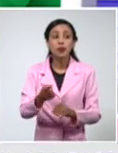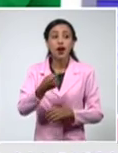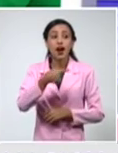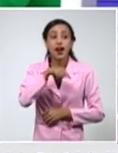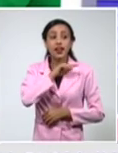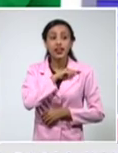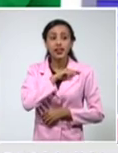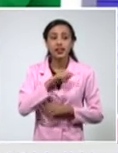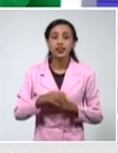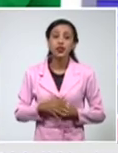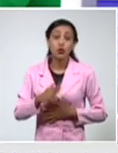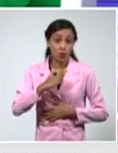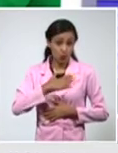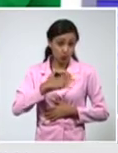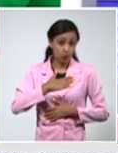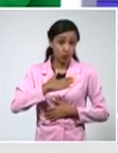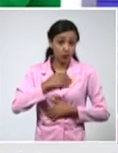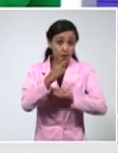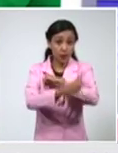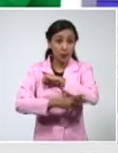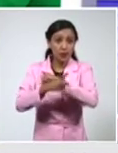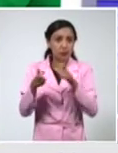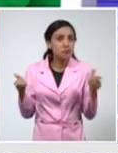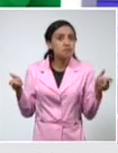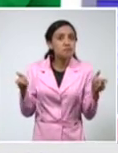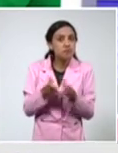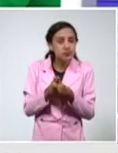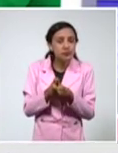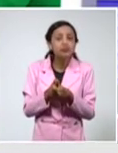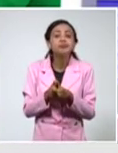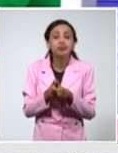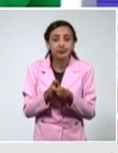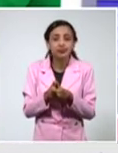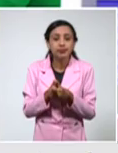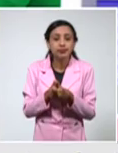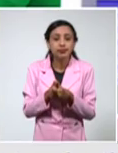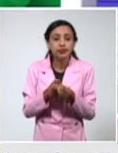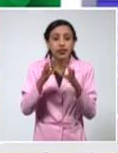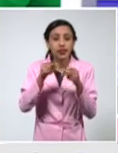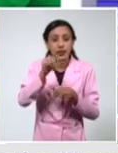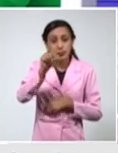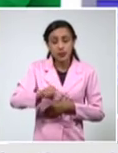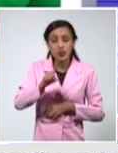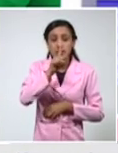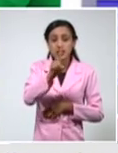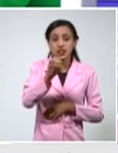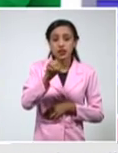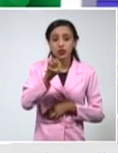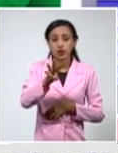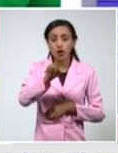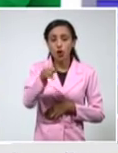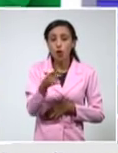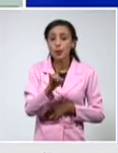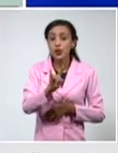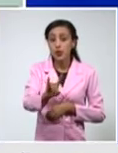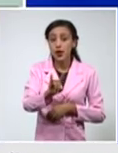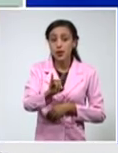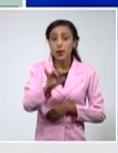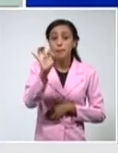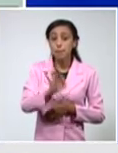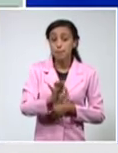pues nuestro país disminuye la tasa de incidencia a 103,9 por